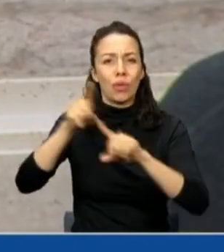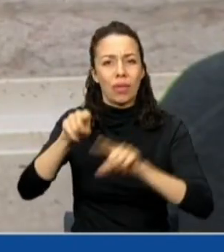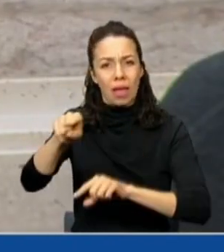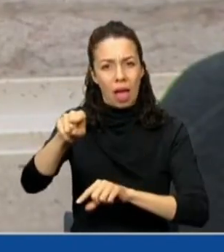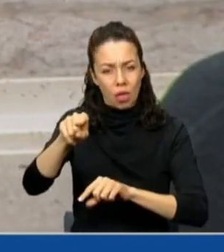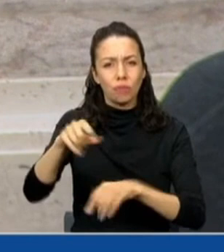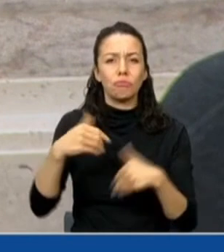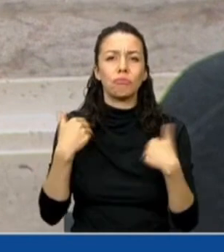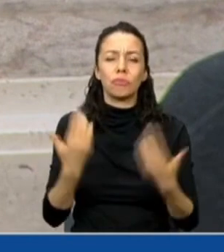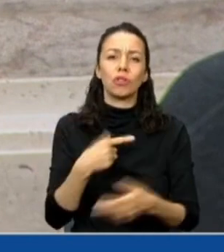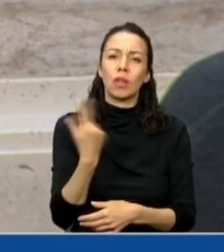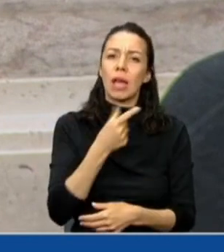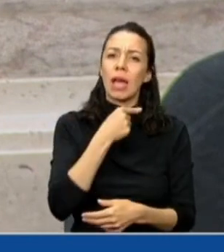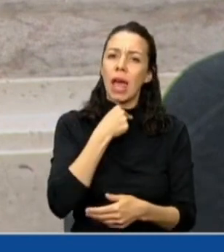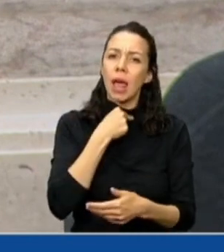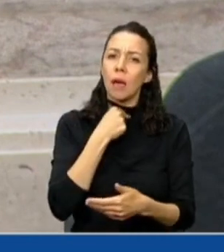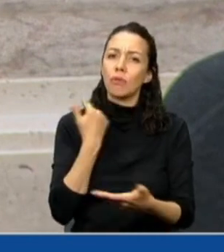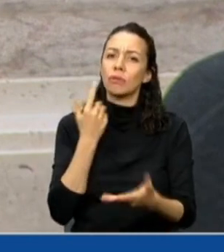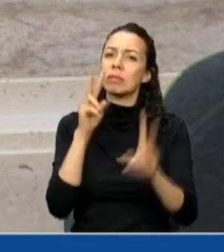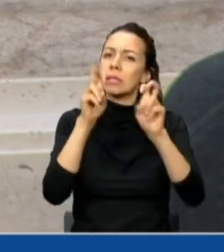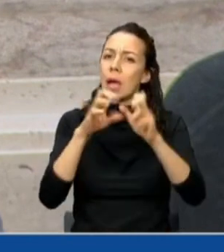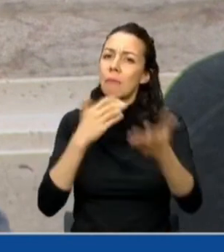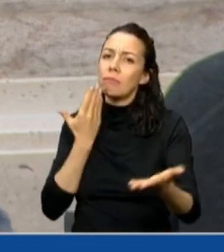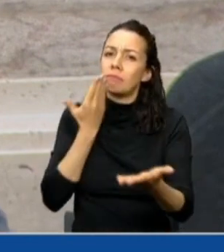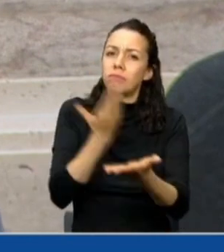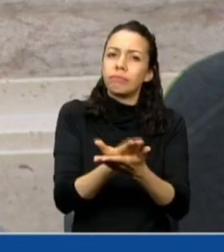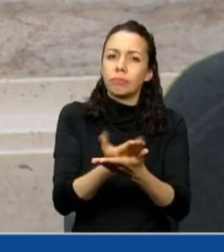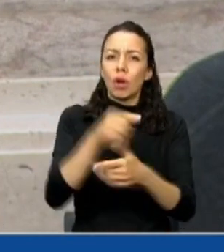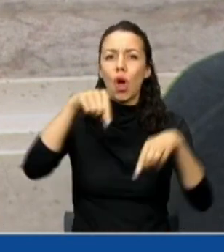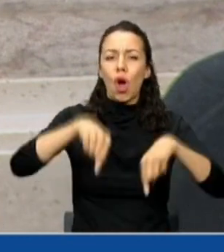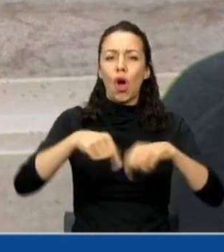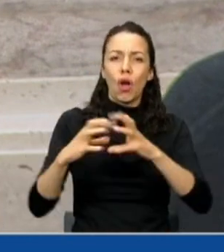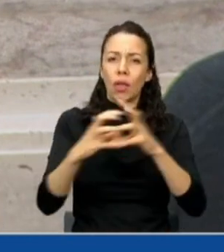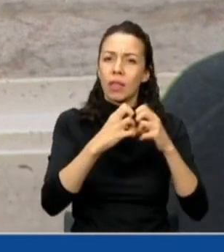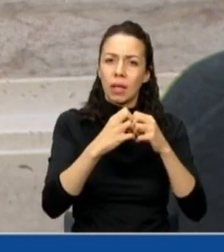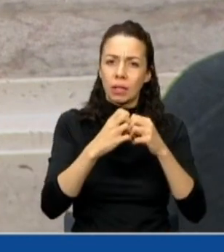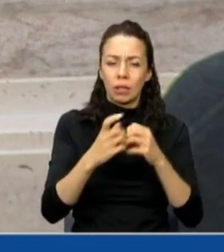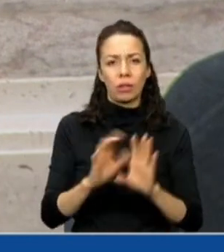ponemos a moción a que se incluya en el orden del día. Nada más, señor presidente.